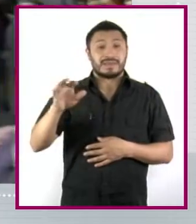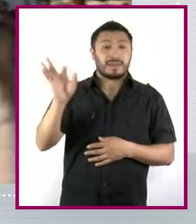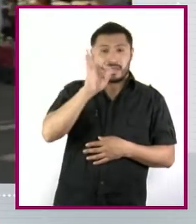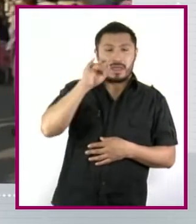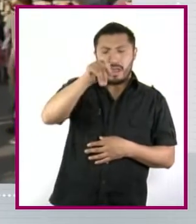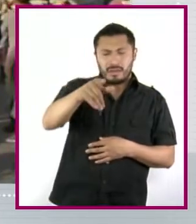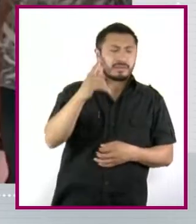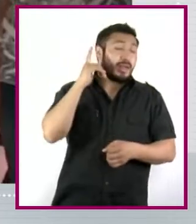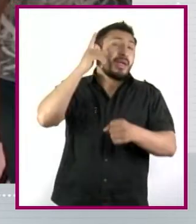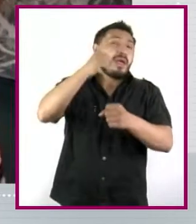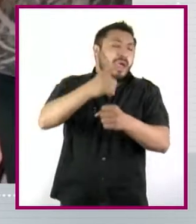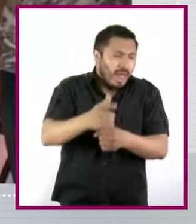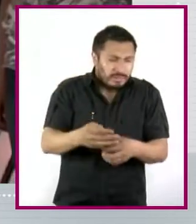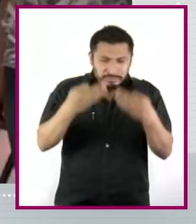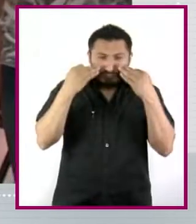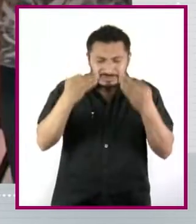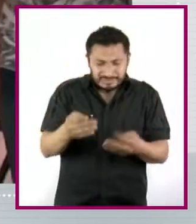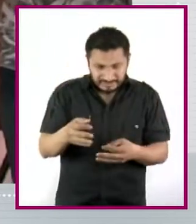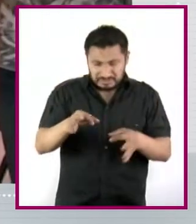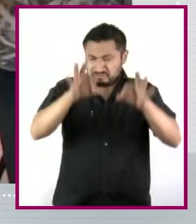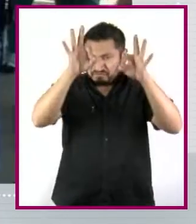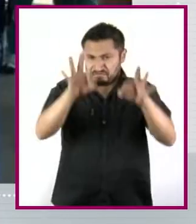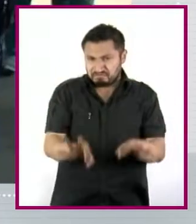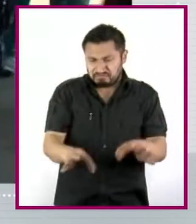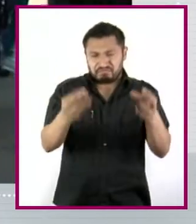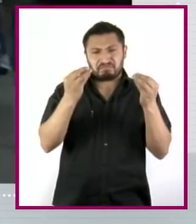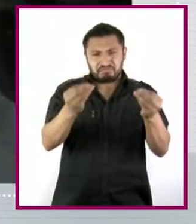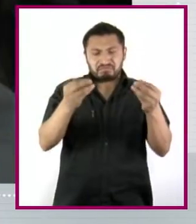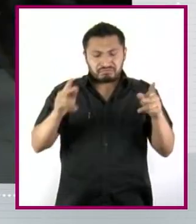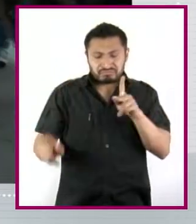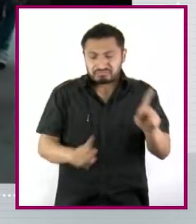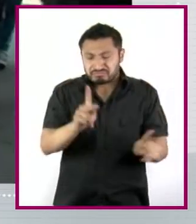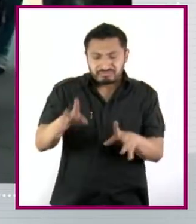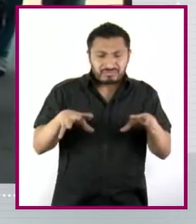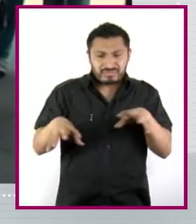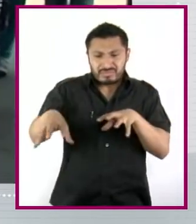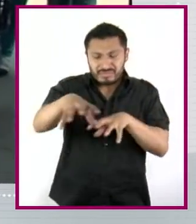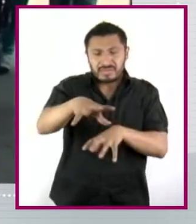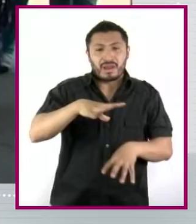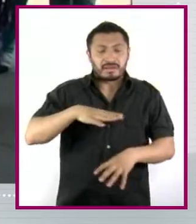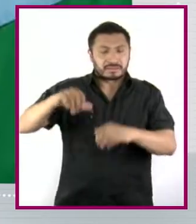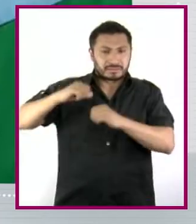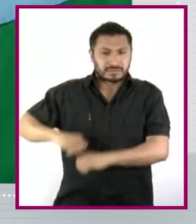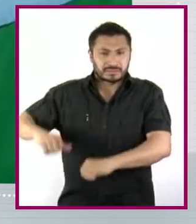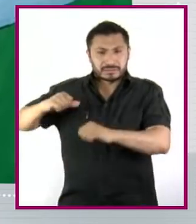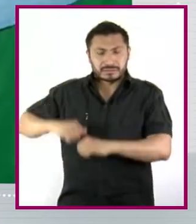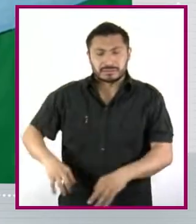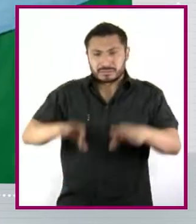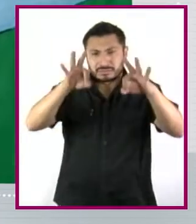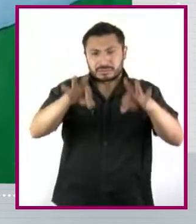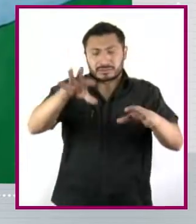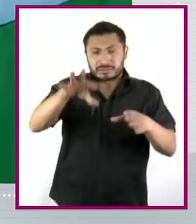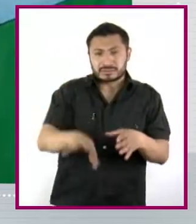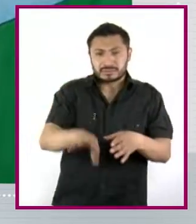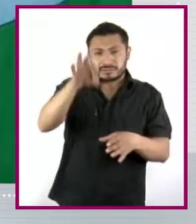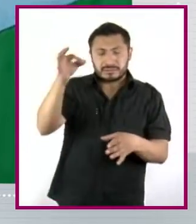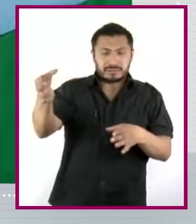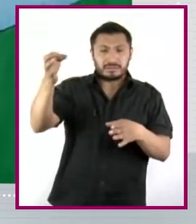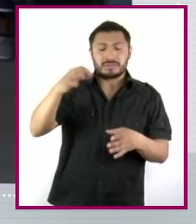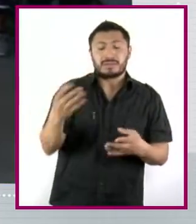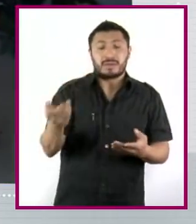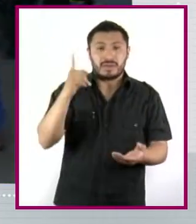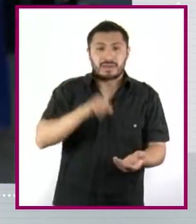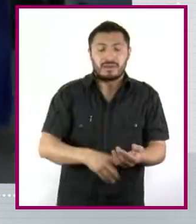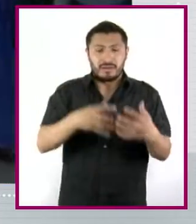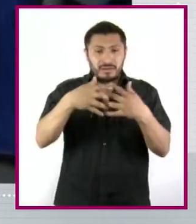bien formalmente en la mayoría de ellos existen autoridades electas dentro del